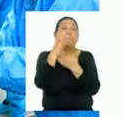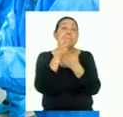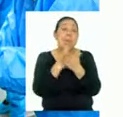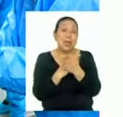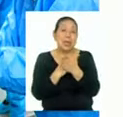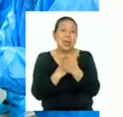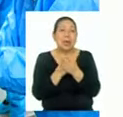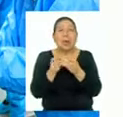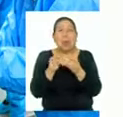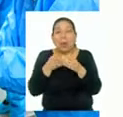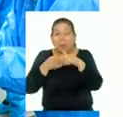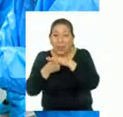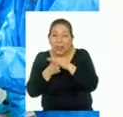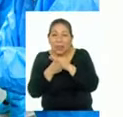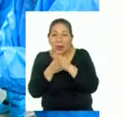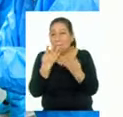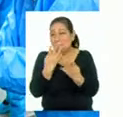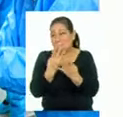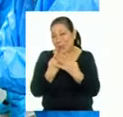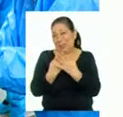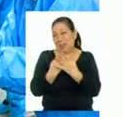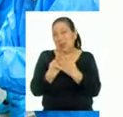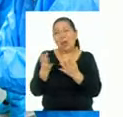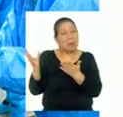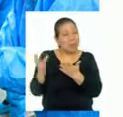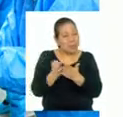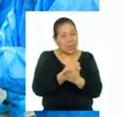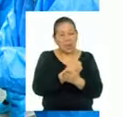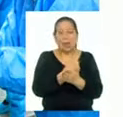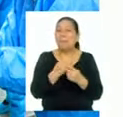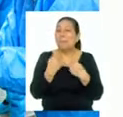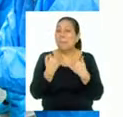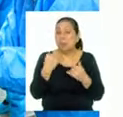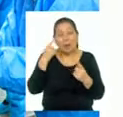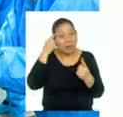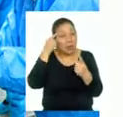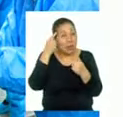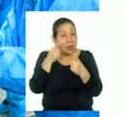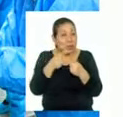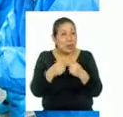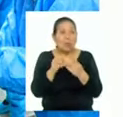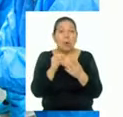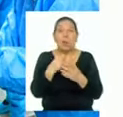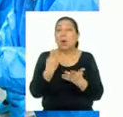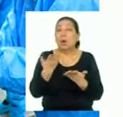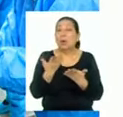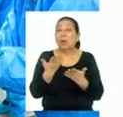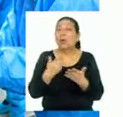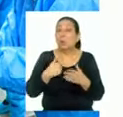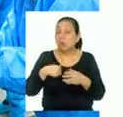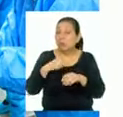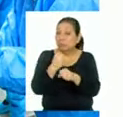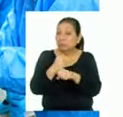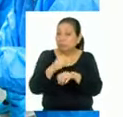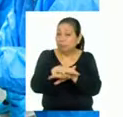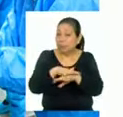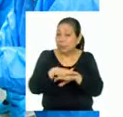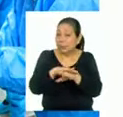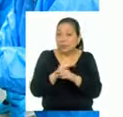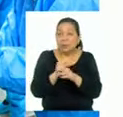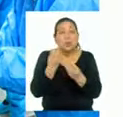este alto hacinamiento. En este periodo, en este corto periodo, el objetivo central de nuestra gestión ha sido